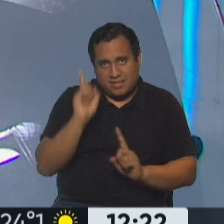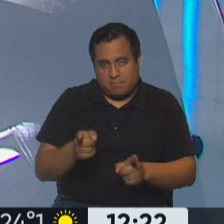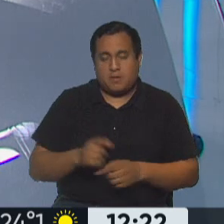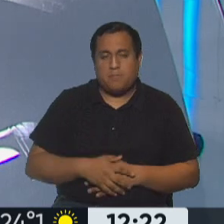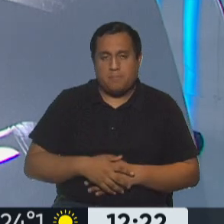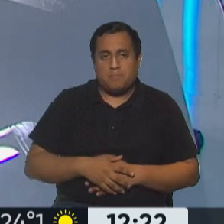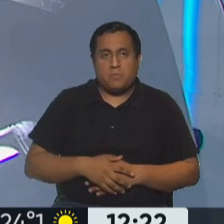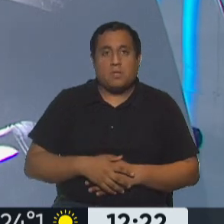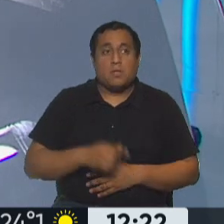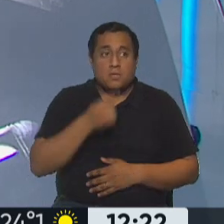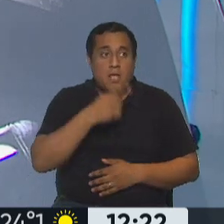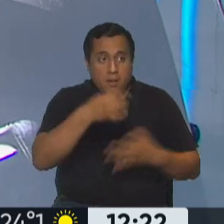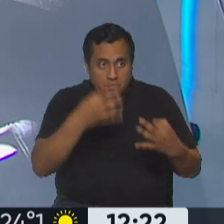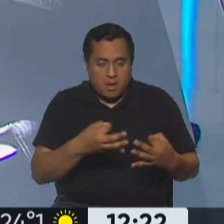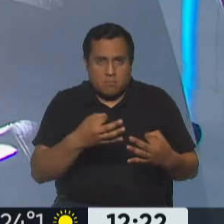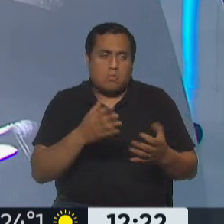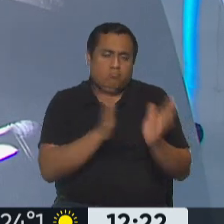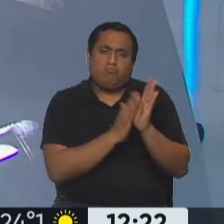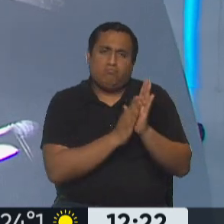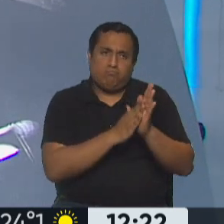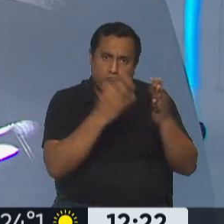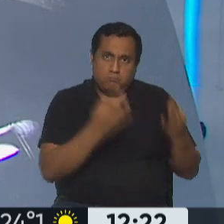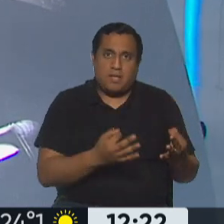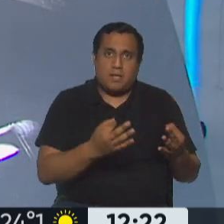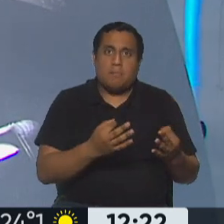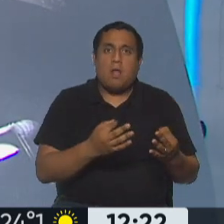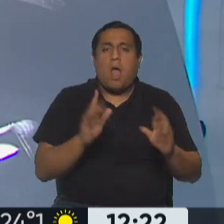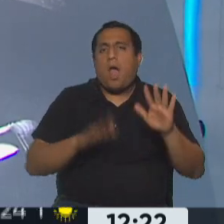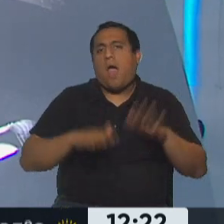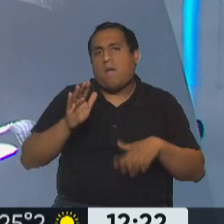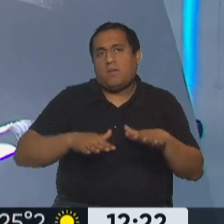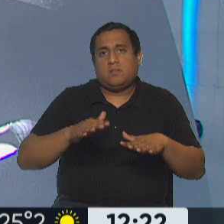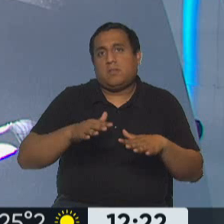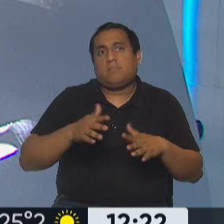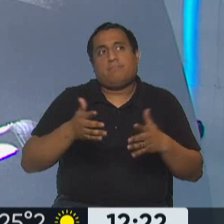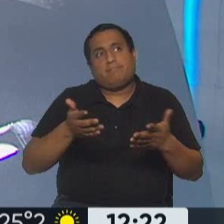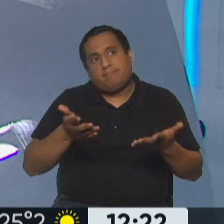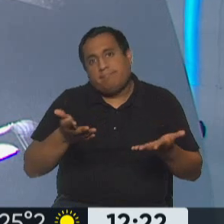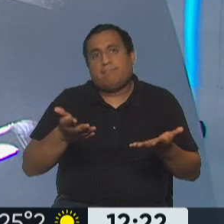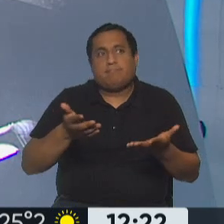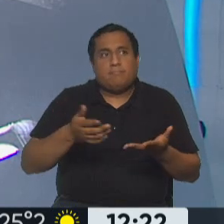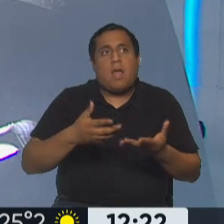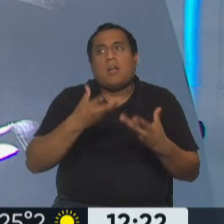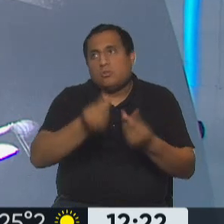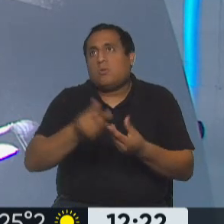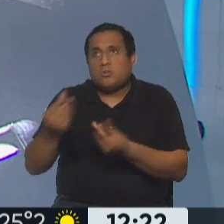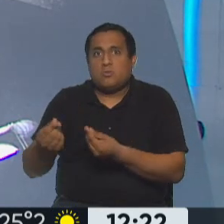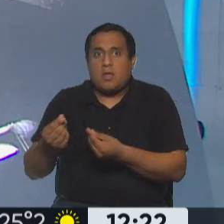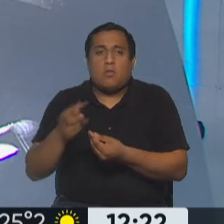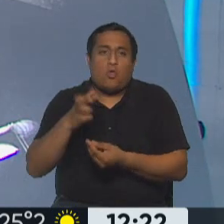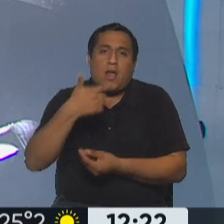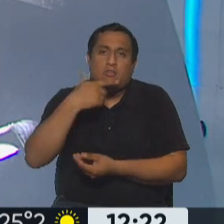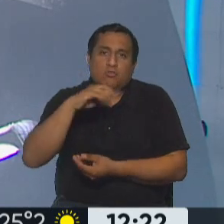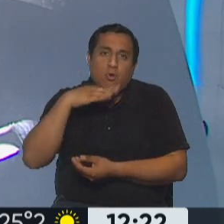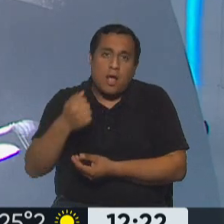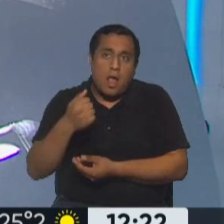Cuando se hace lo que corresponde, para aplaudir. Cuando estas cosas se desvían, como en este caso, me parece que parte de lo que es la política dólar soja,